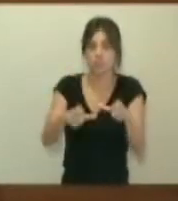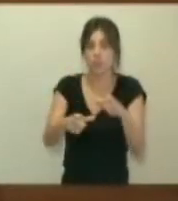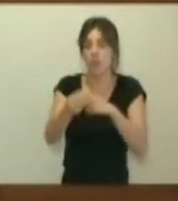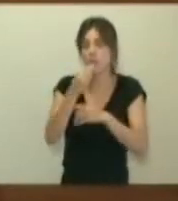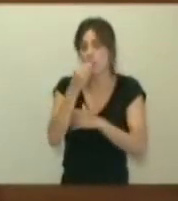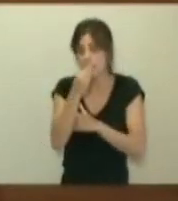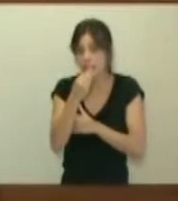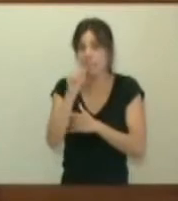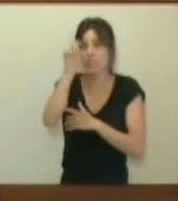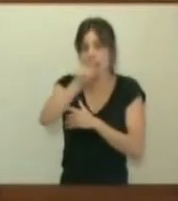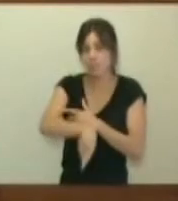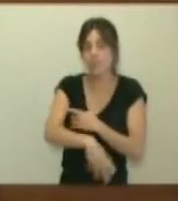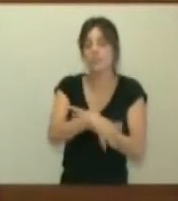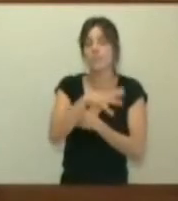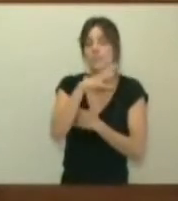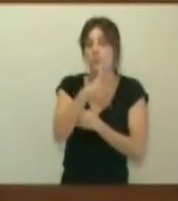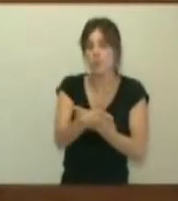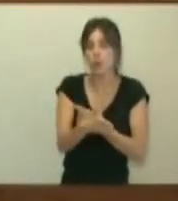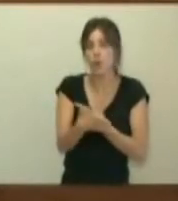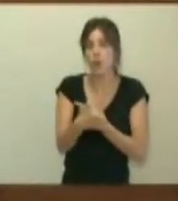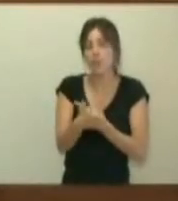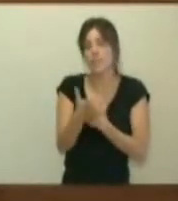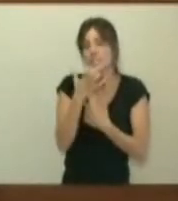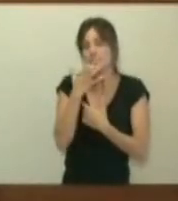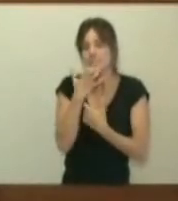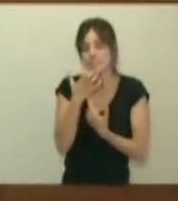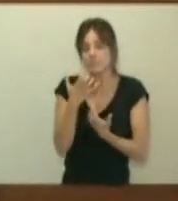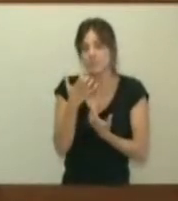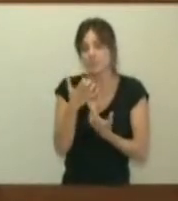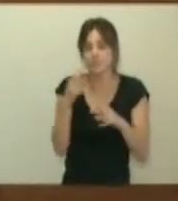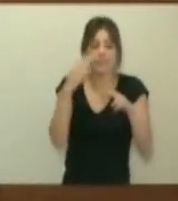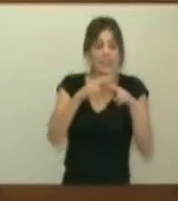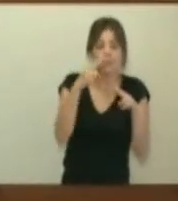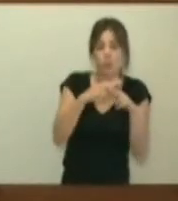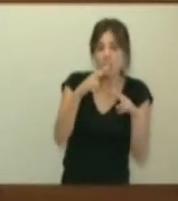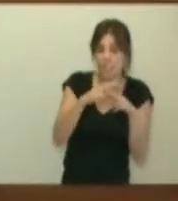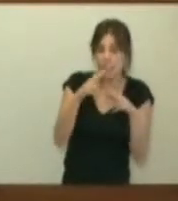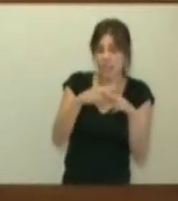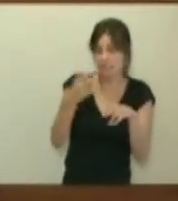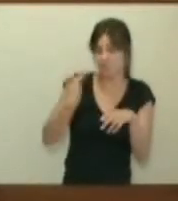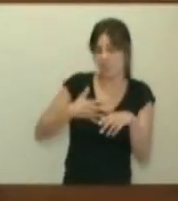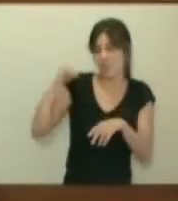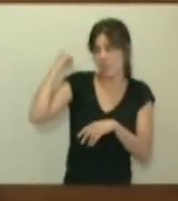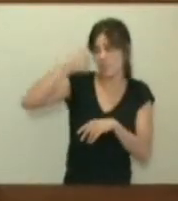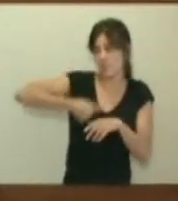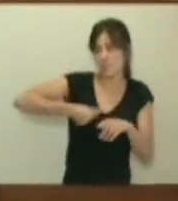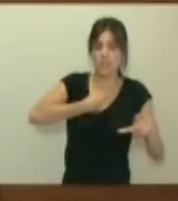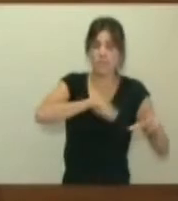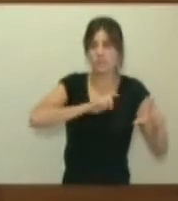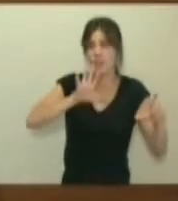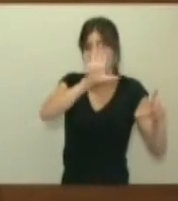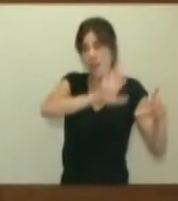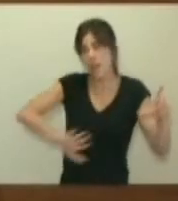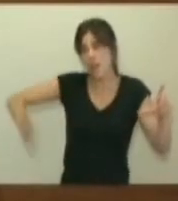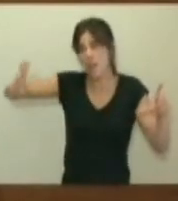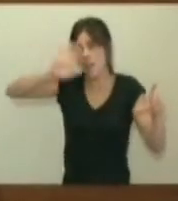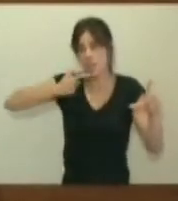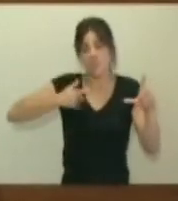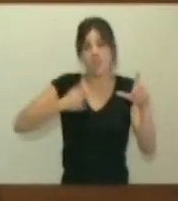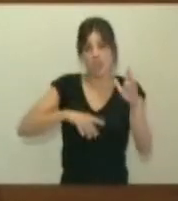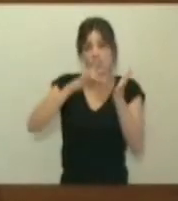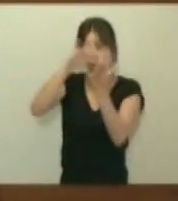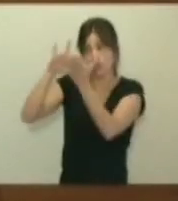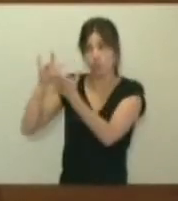por lo tanto, conseguir que aquellas políticas que se vienen desarrollando en el conjunto de España desde finales de